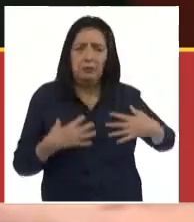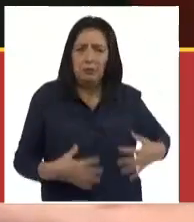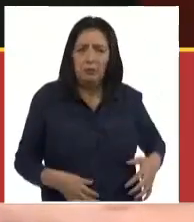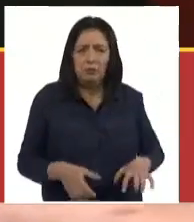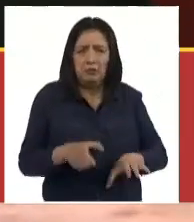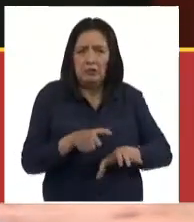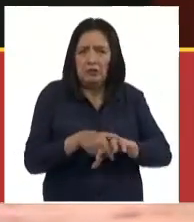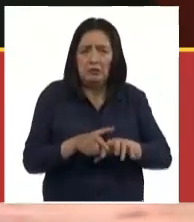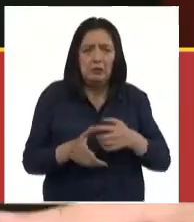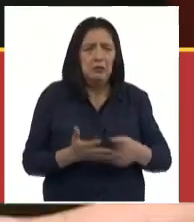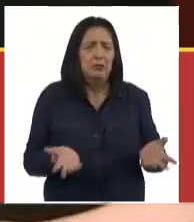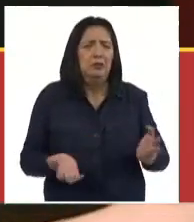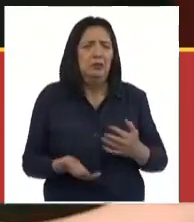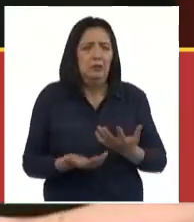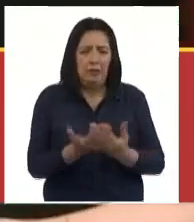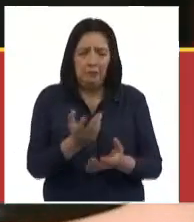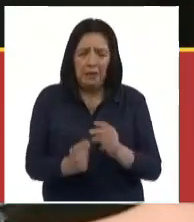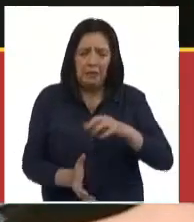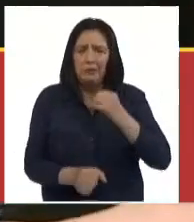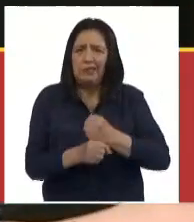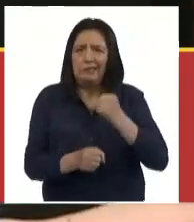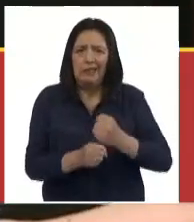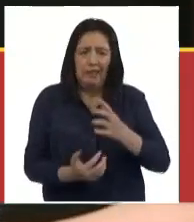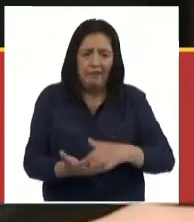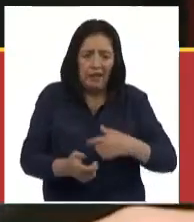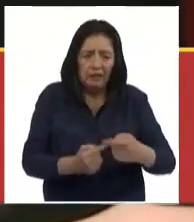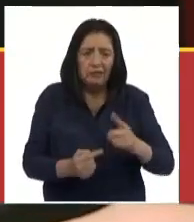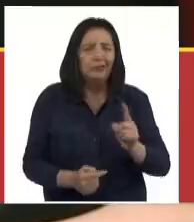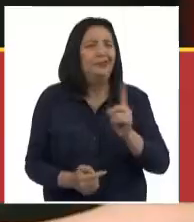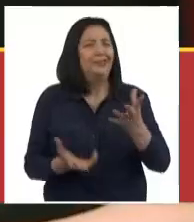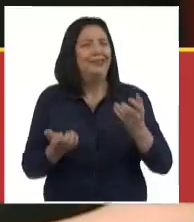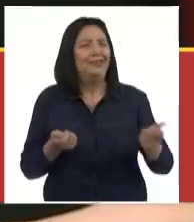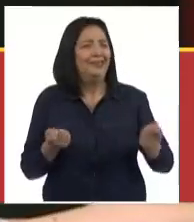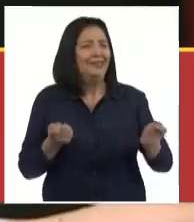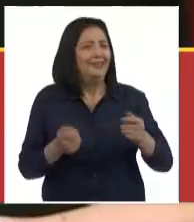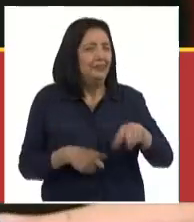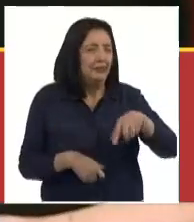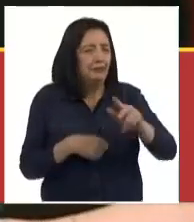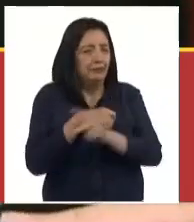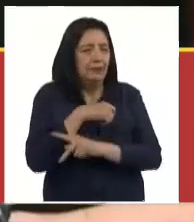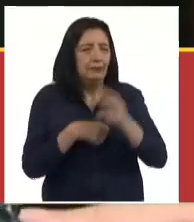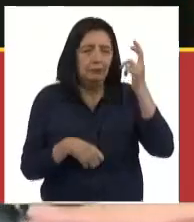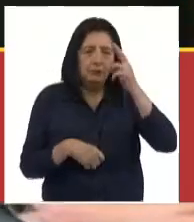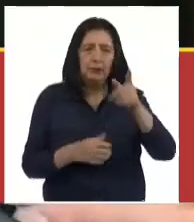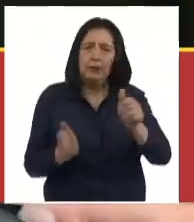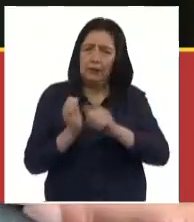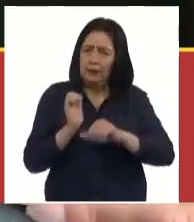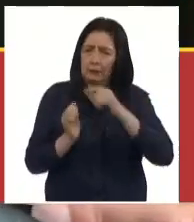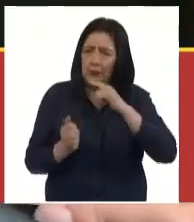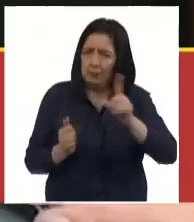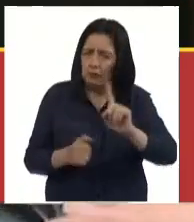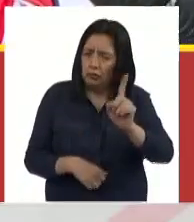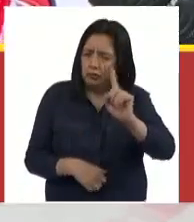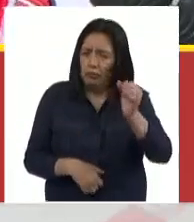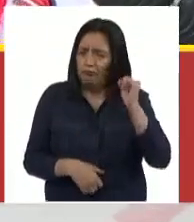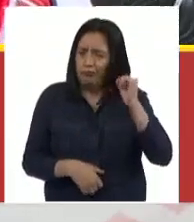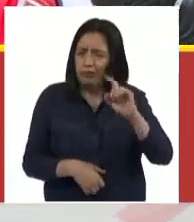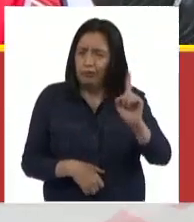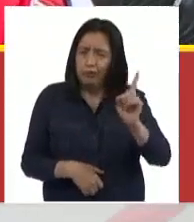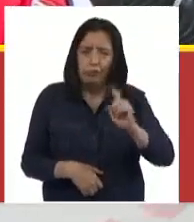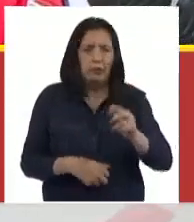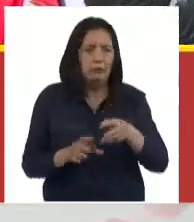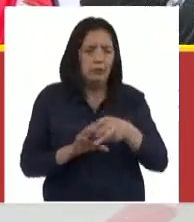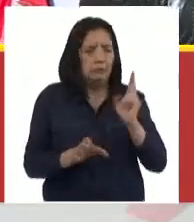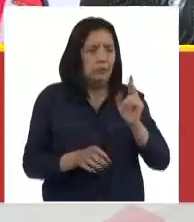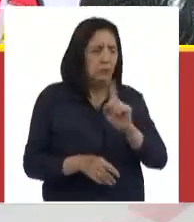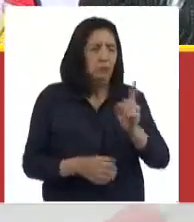yanques, uno que se ensucia las manos todos los días, no quieren que conduzca el país. Y por eso, hermanos, no vamos a claudicar. Si